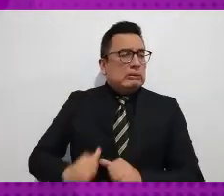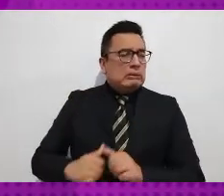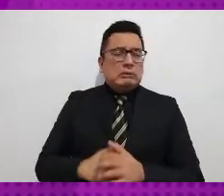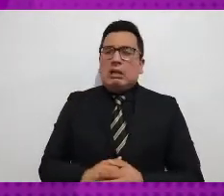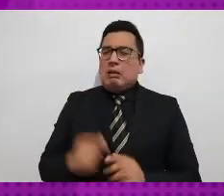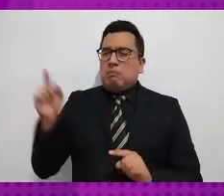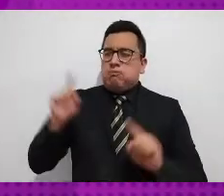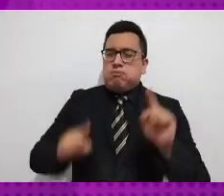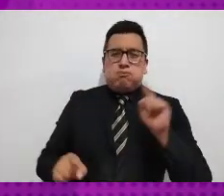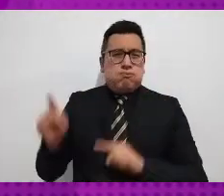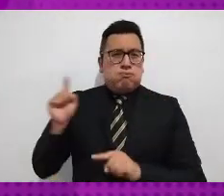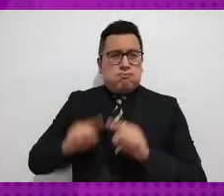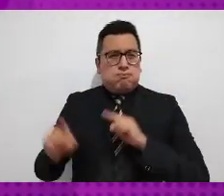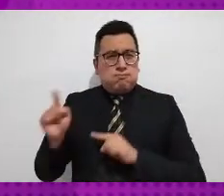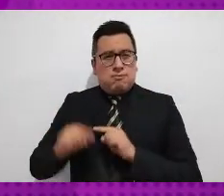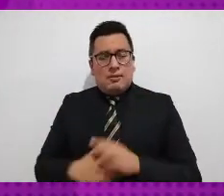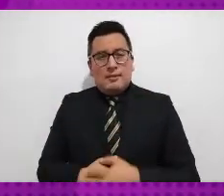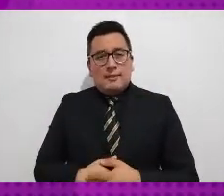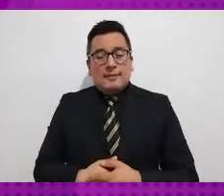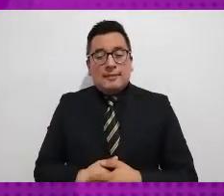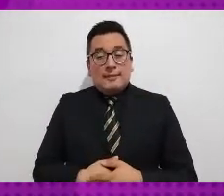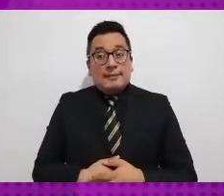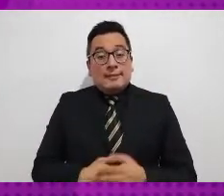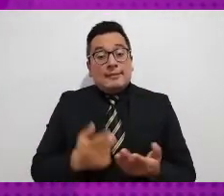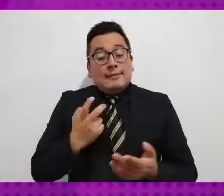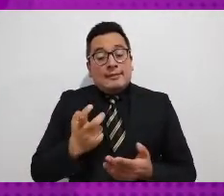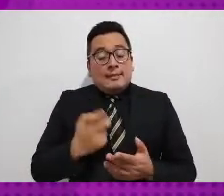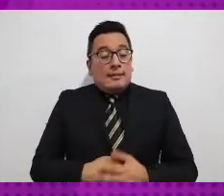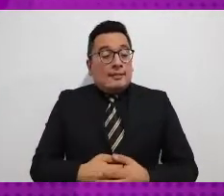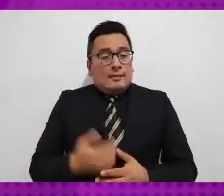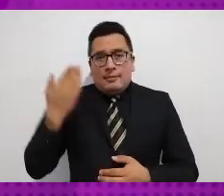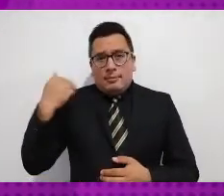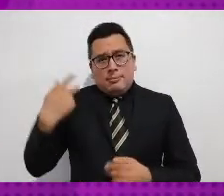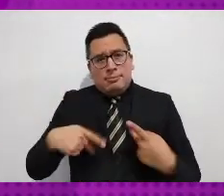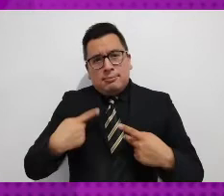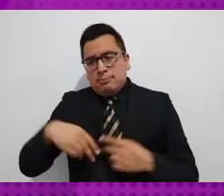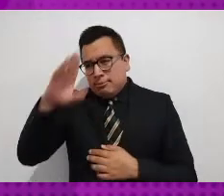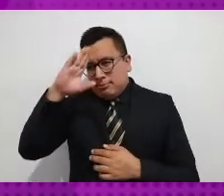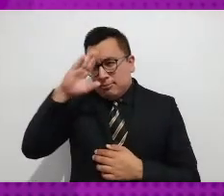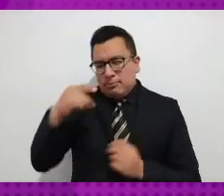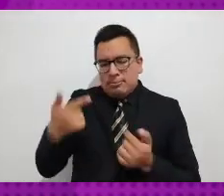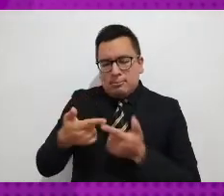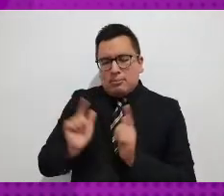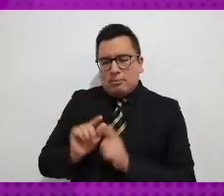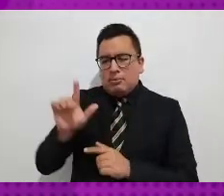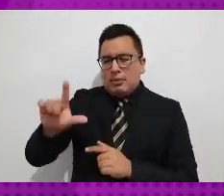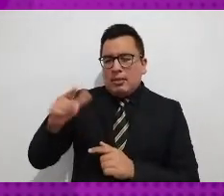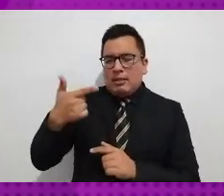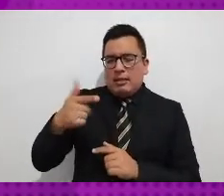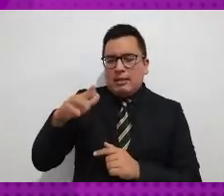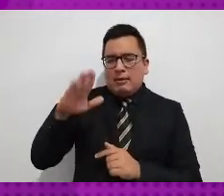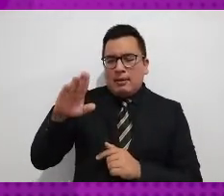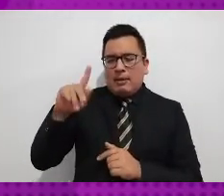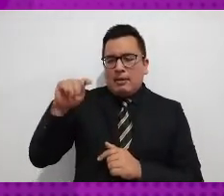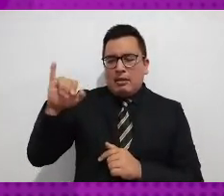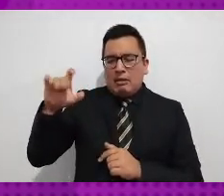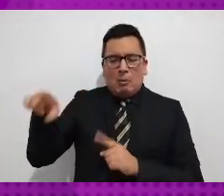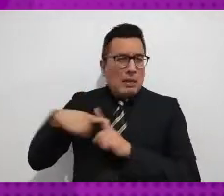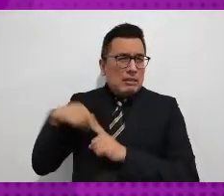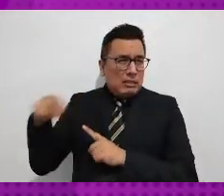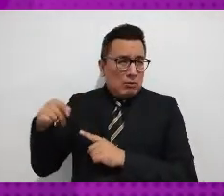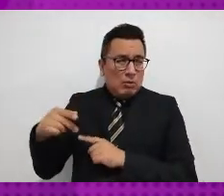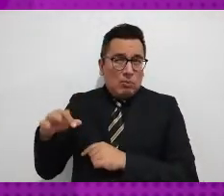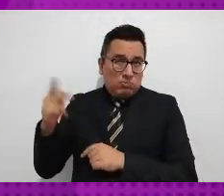machista. Y anteriormente se pensaba que las personas de la diversidad no podían participar en política, es decir, no